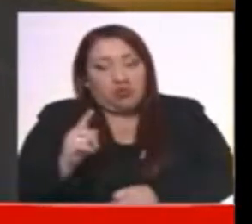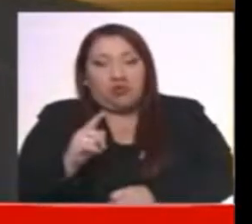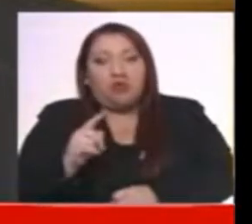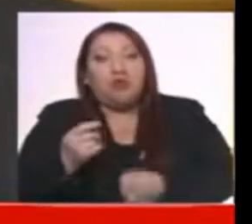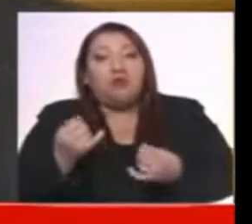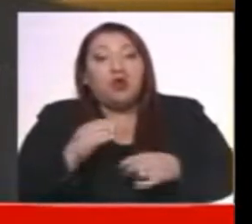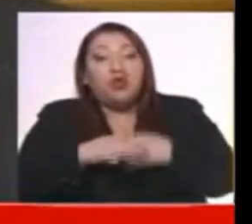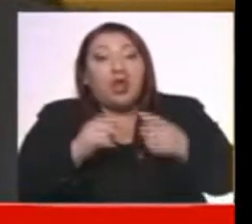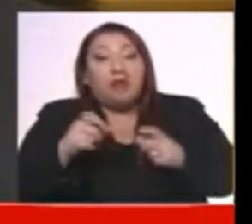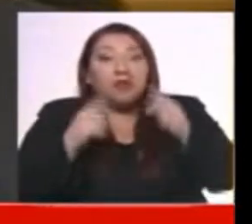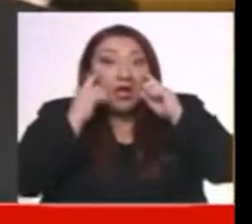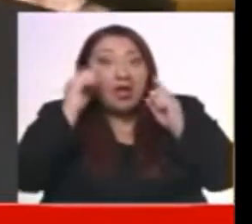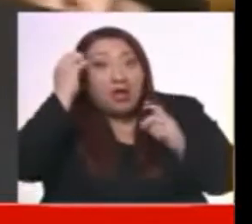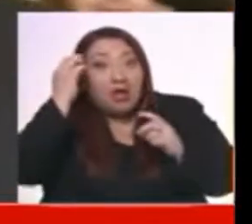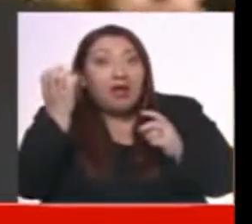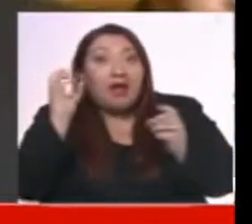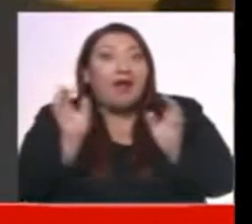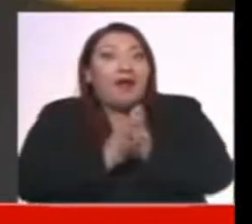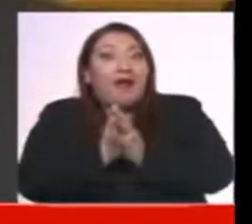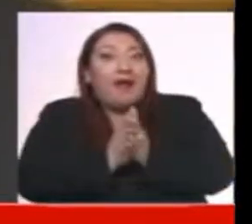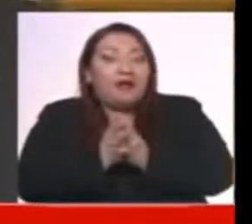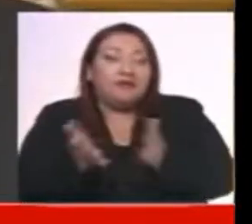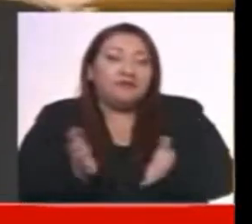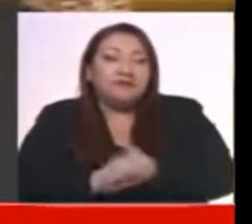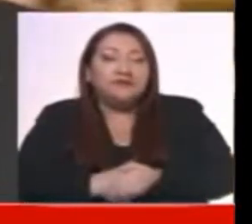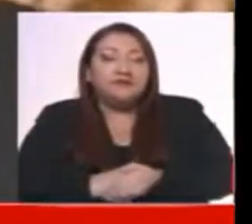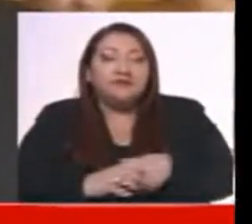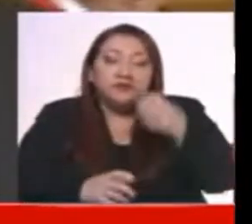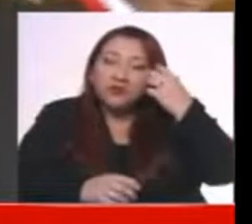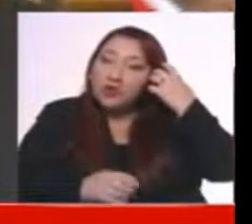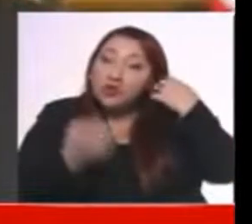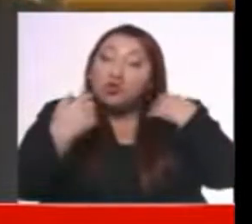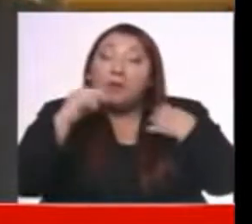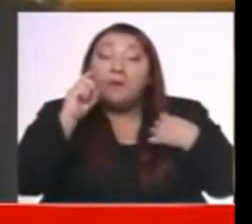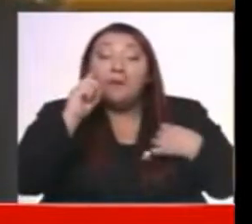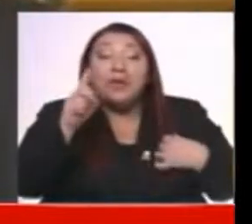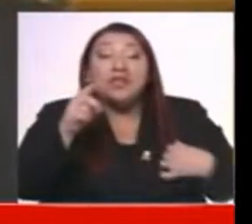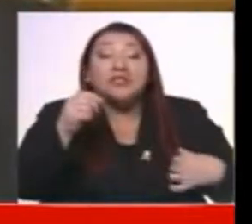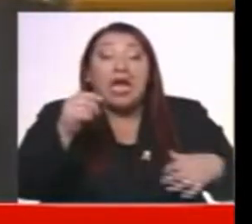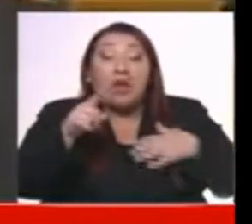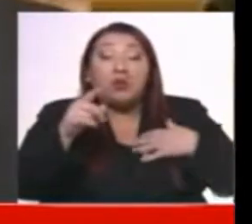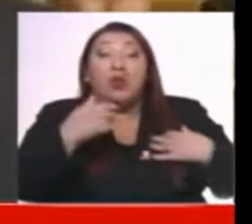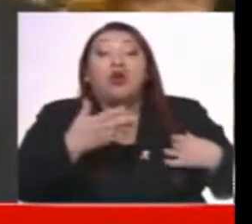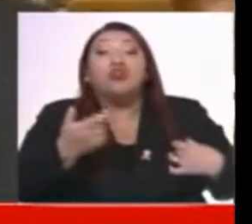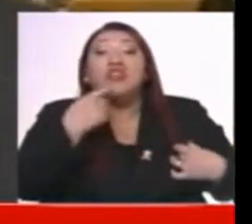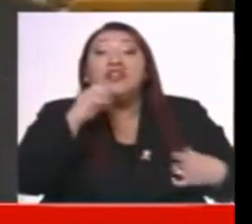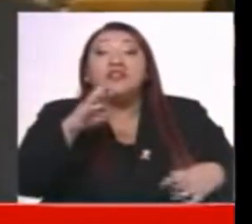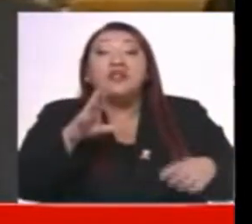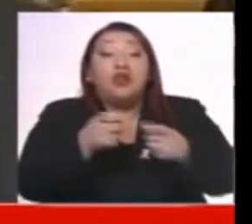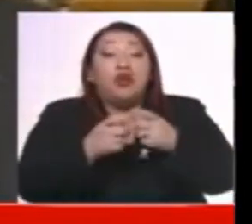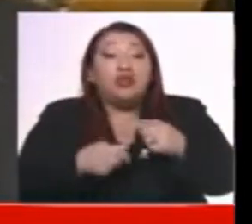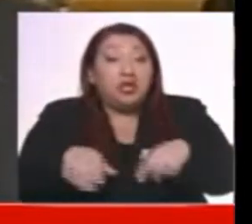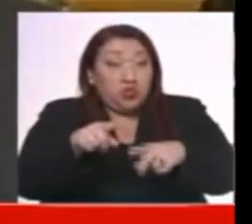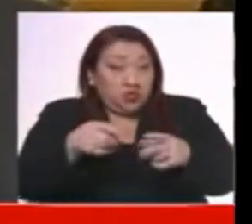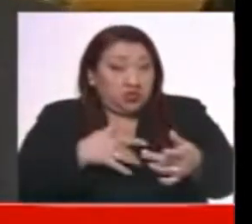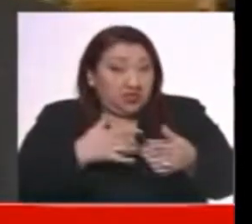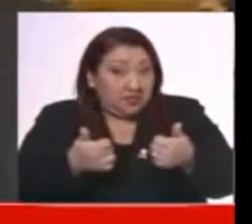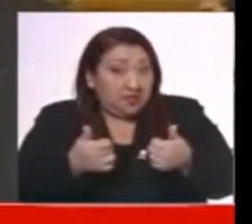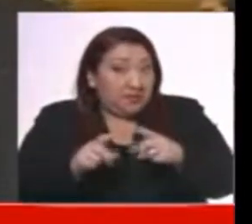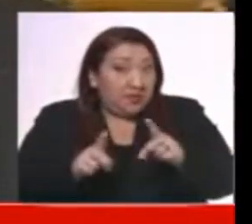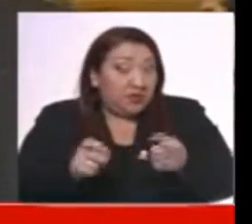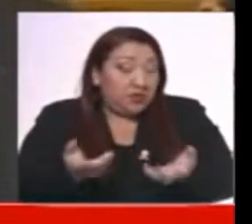en la población que ha seguido seguramente el mensaje. Cumplido con las expectativas, con algunos puntos que venían pidiendo los congresistas de la República, ¿se